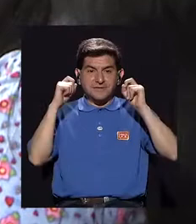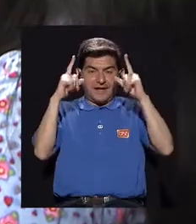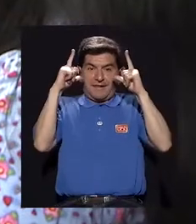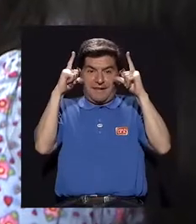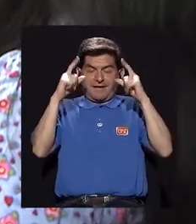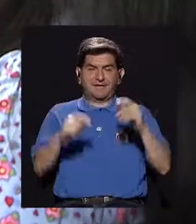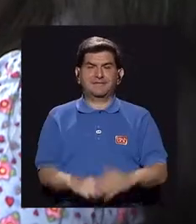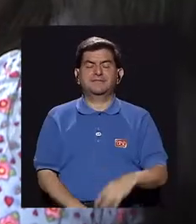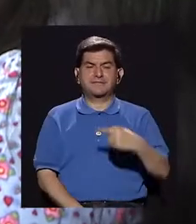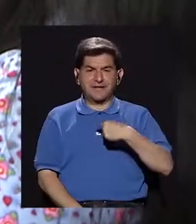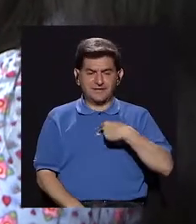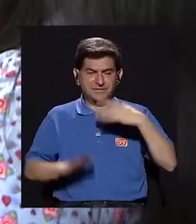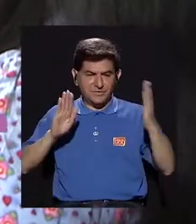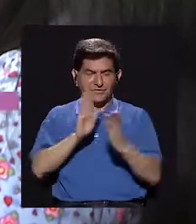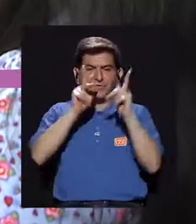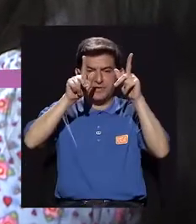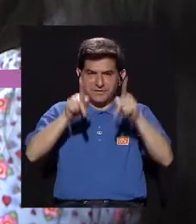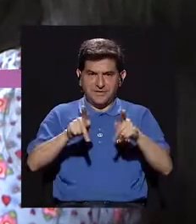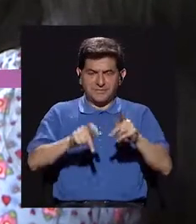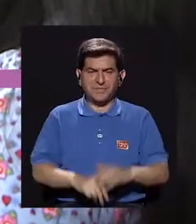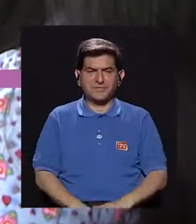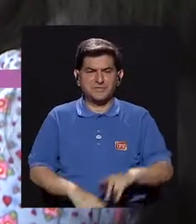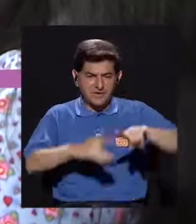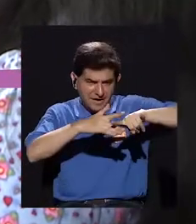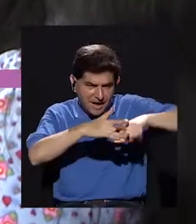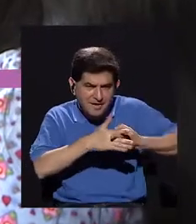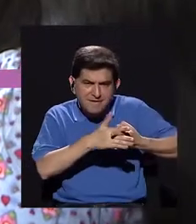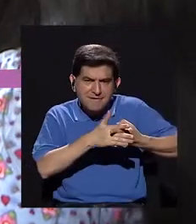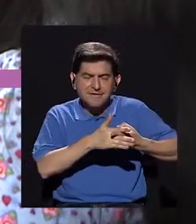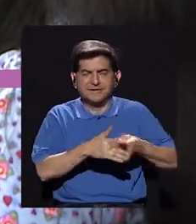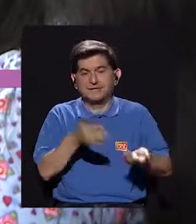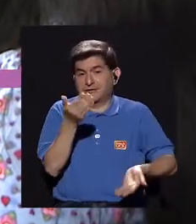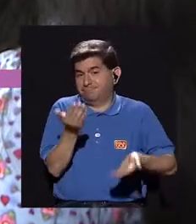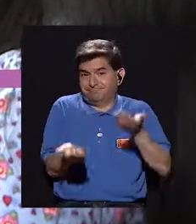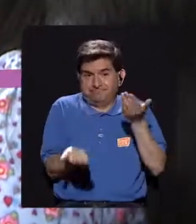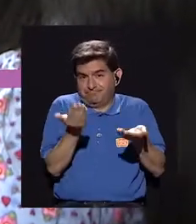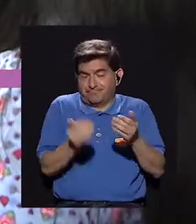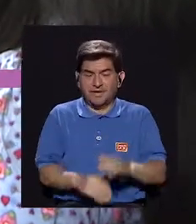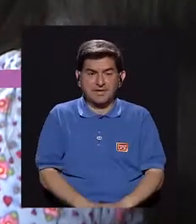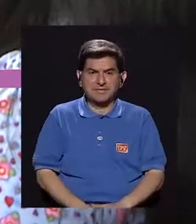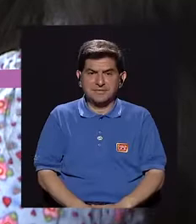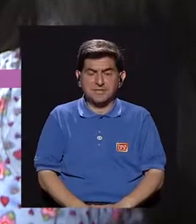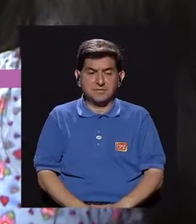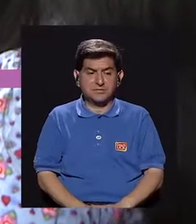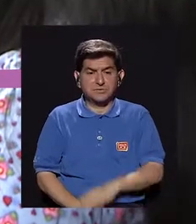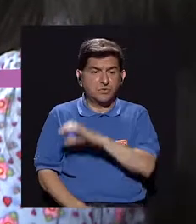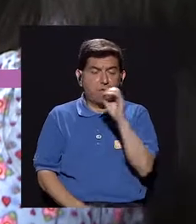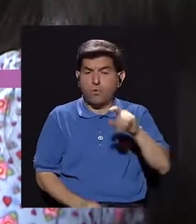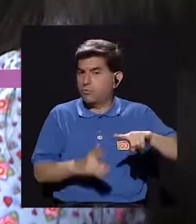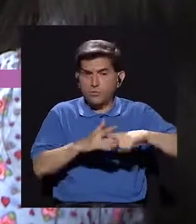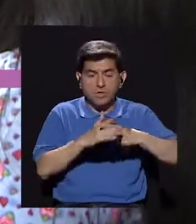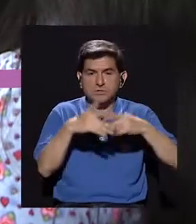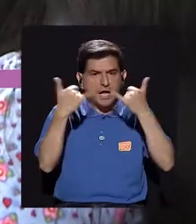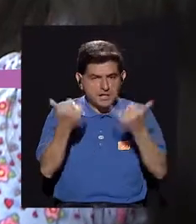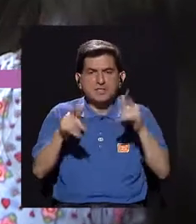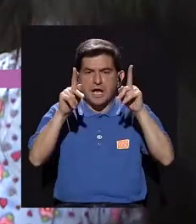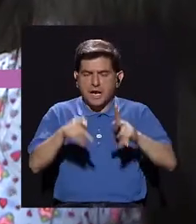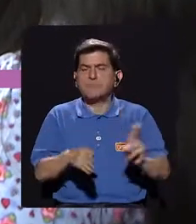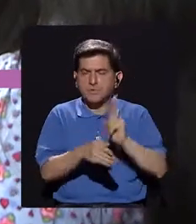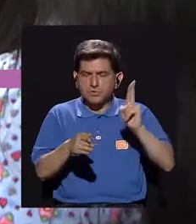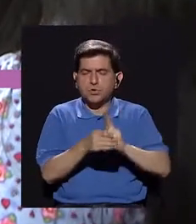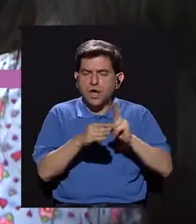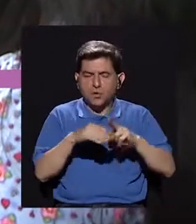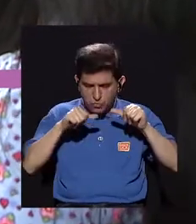alerta de que estoy frente a una persona que está iniciando, por ejemplo, o que a lo mejor ni siquiera está iniciando,